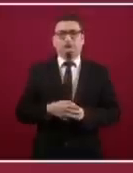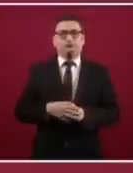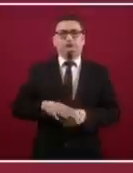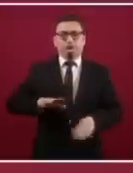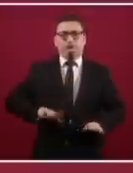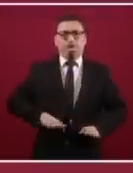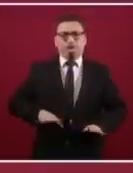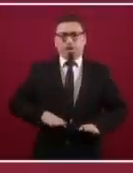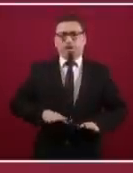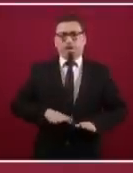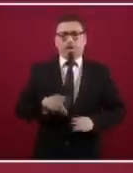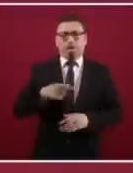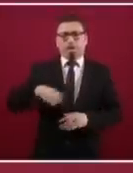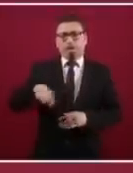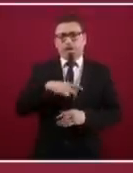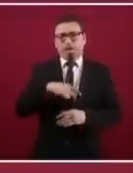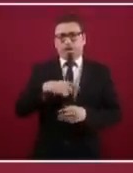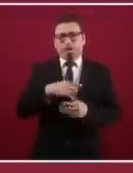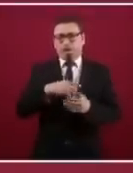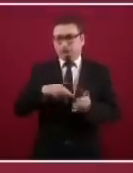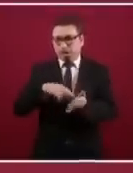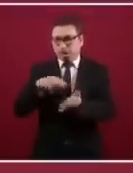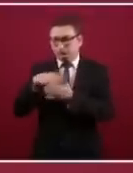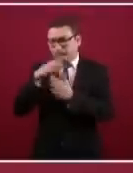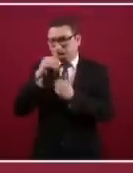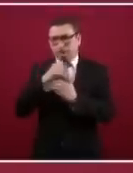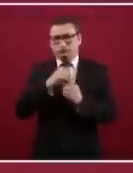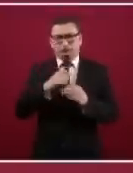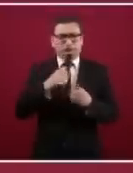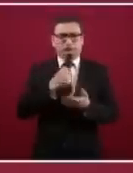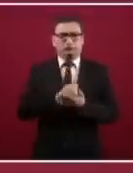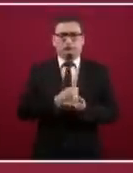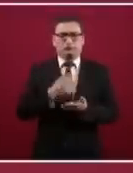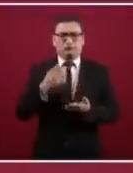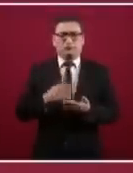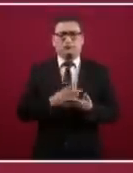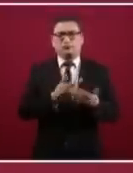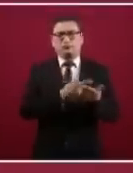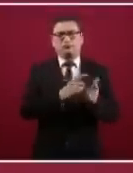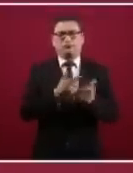conviene aprobar el tratado en los dos partidos.